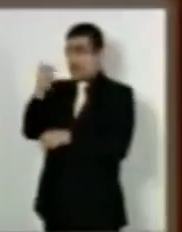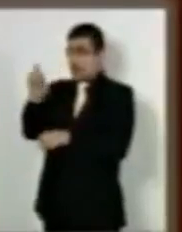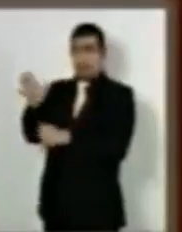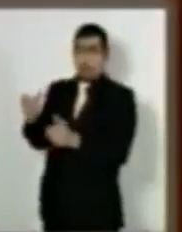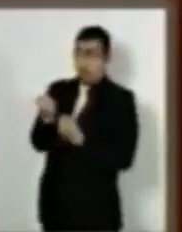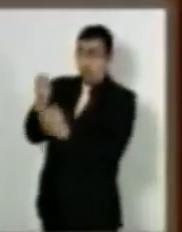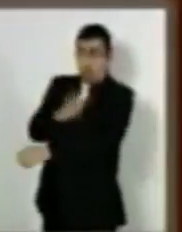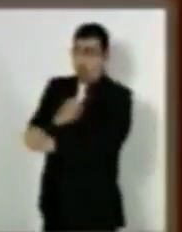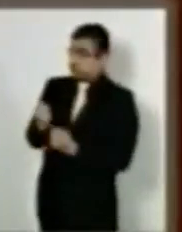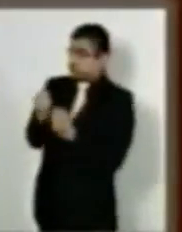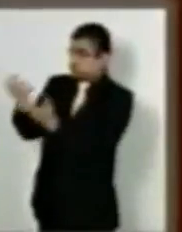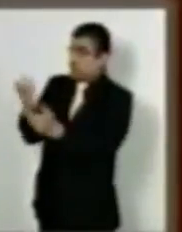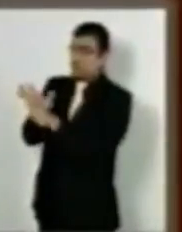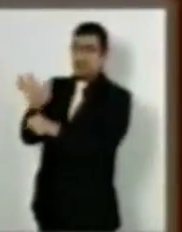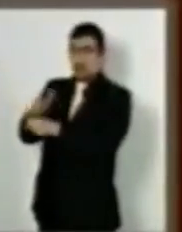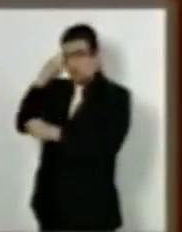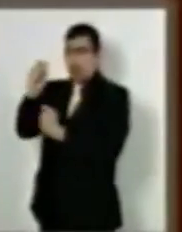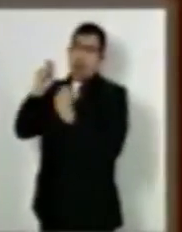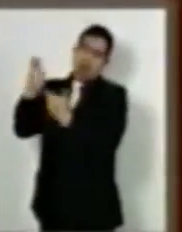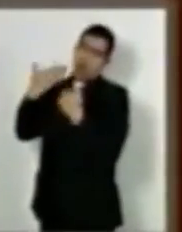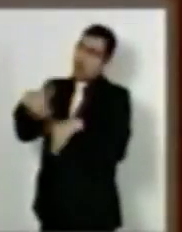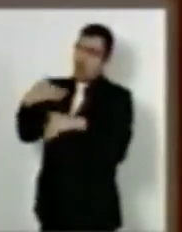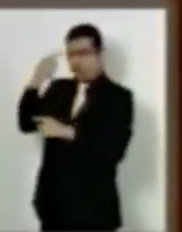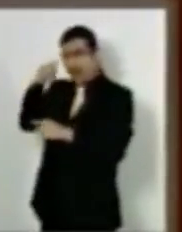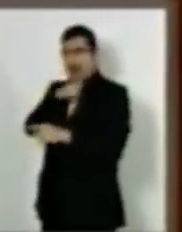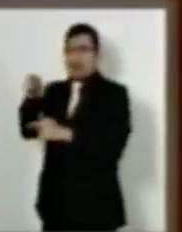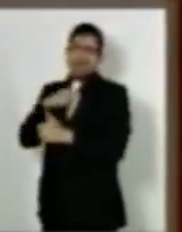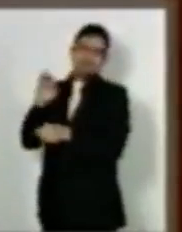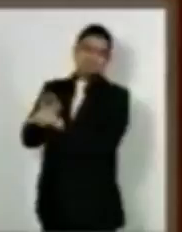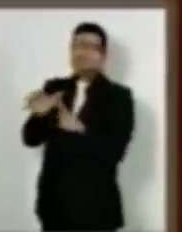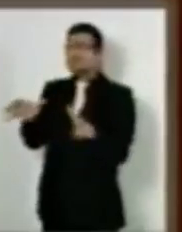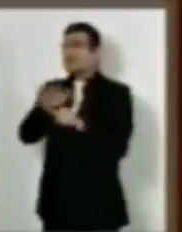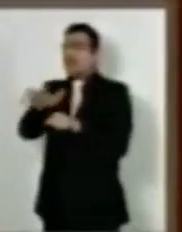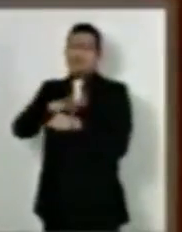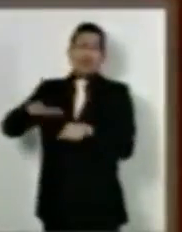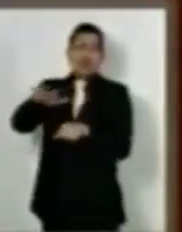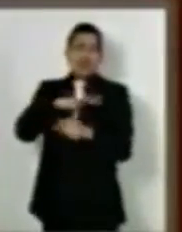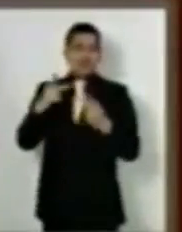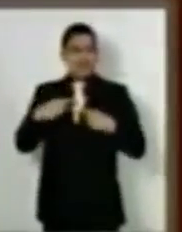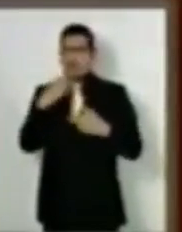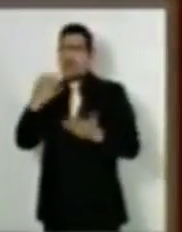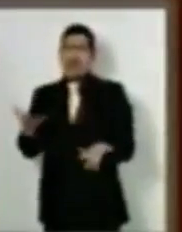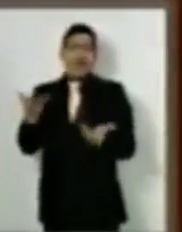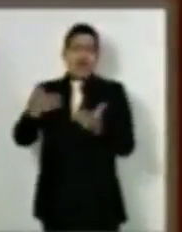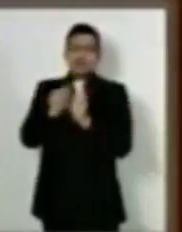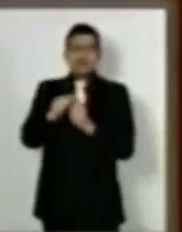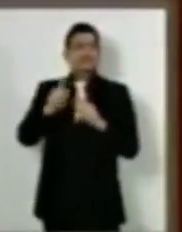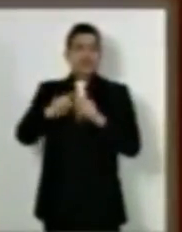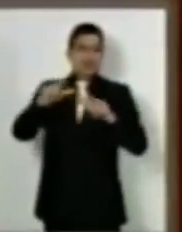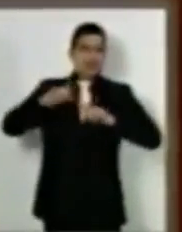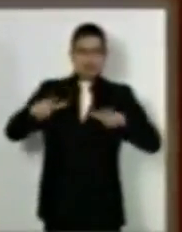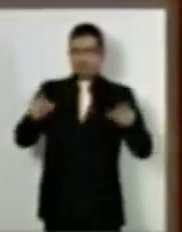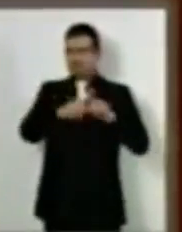Gobernación al atribuirle facultades en materia de seguridad pública, crearon la